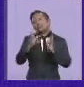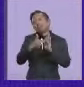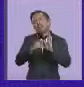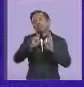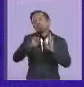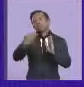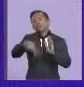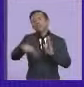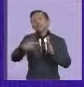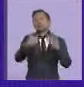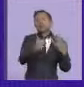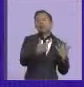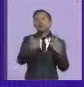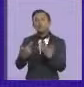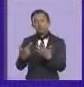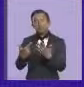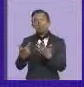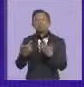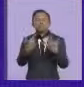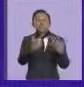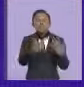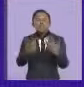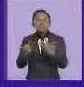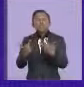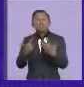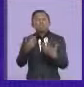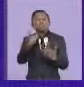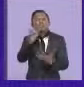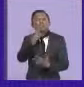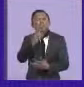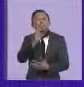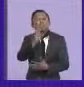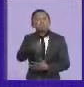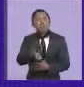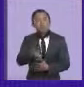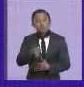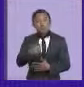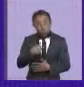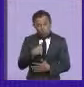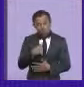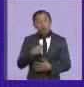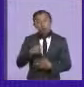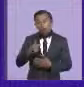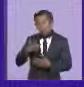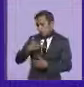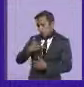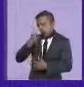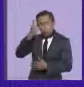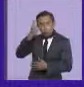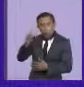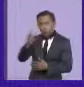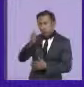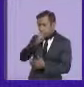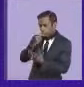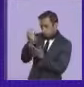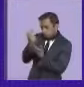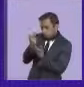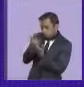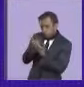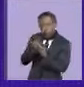presentado? La 7 de 7 implica que el patrimonio que declaré coincida con la realidad. Andrés no lo ha